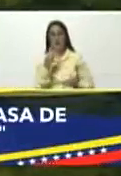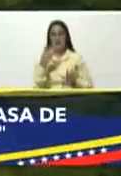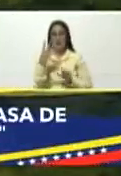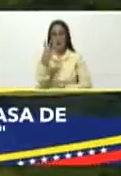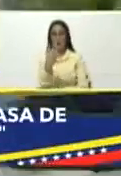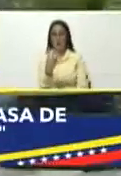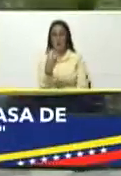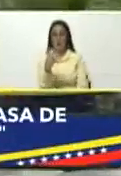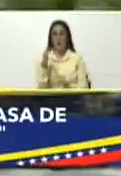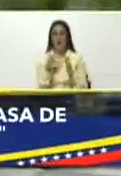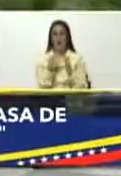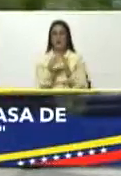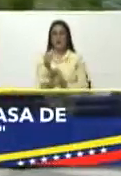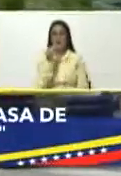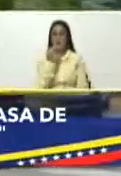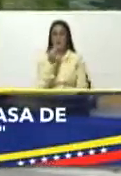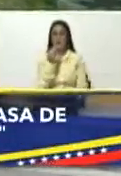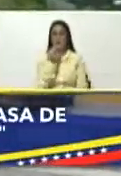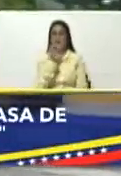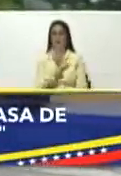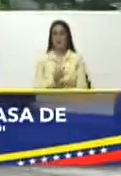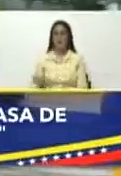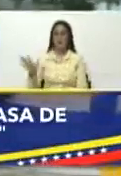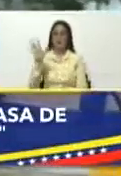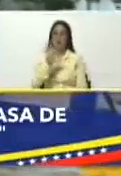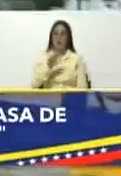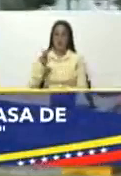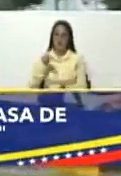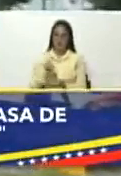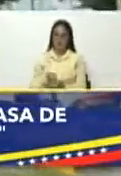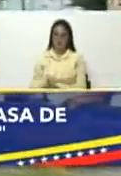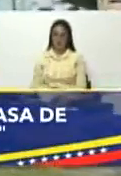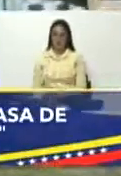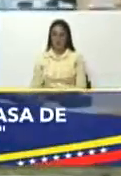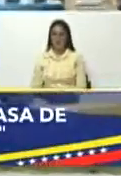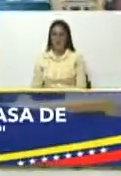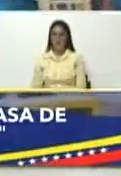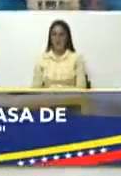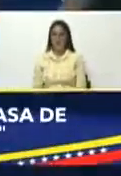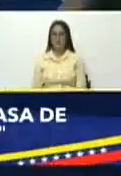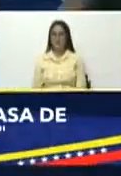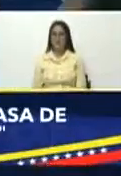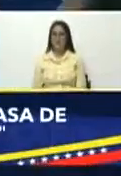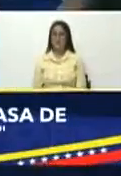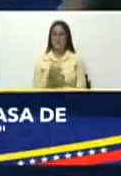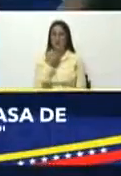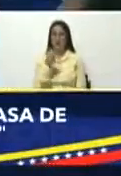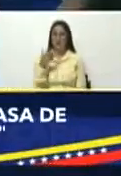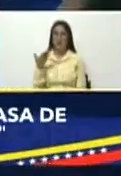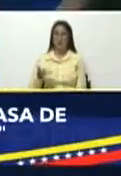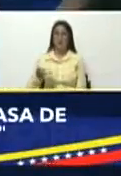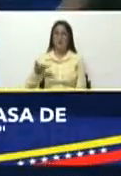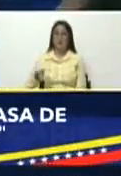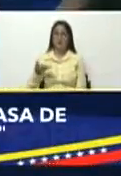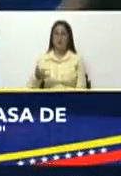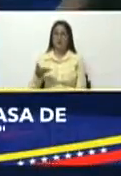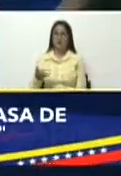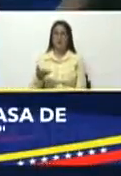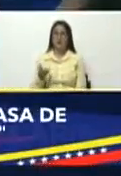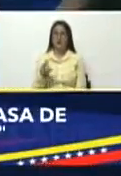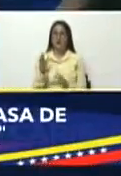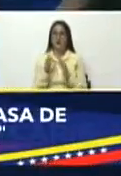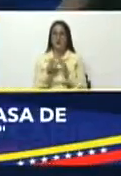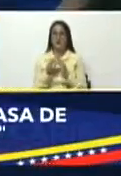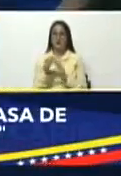3.884 casas de alimentación en todo el territorio nacional. Algo muy importante, que a través de estas casas